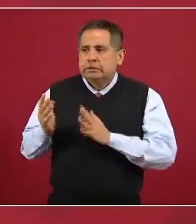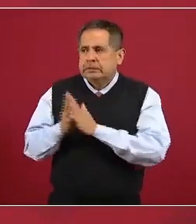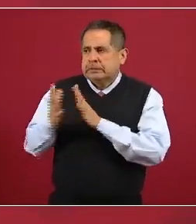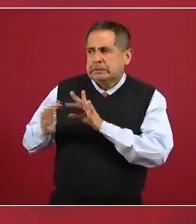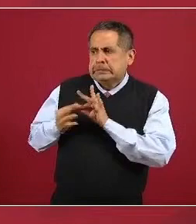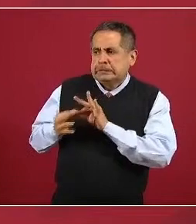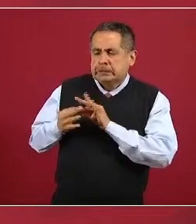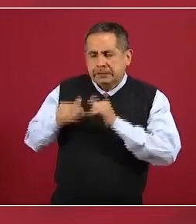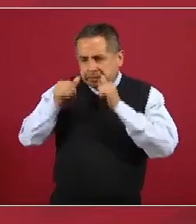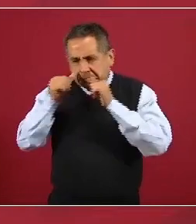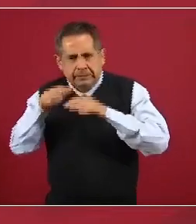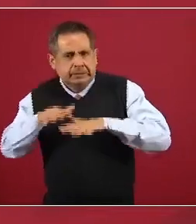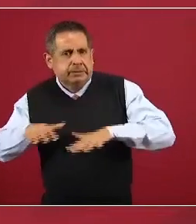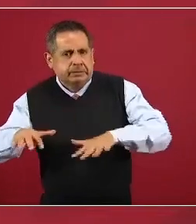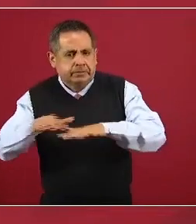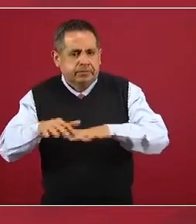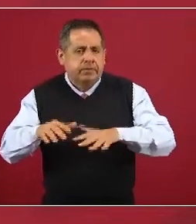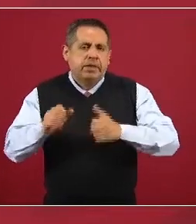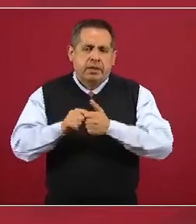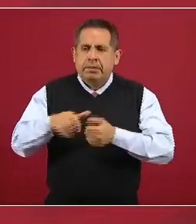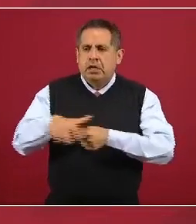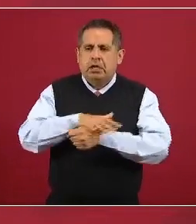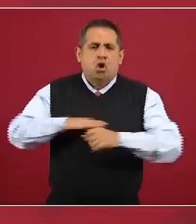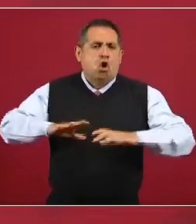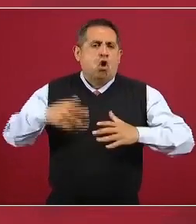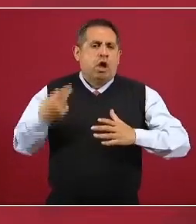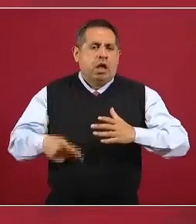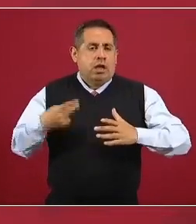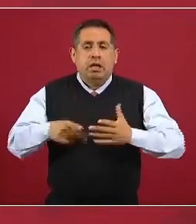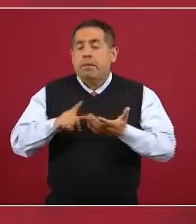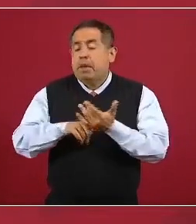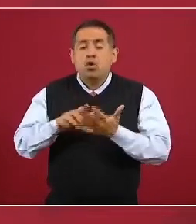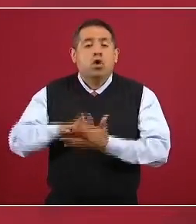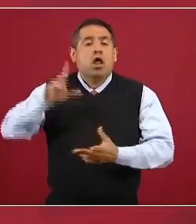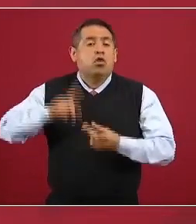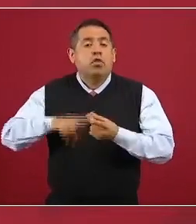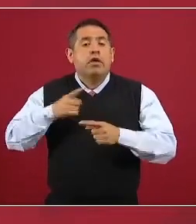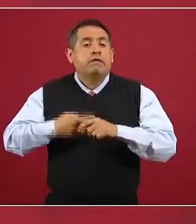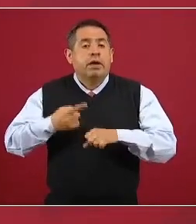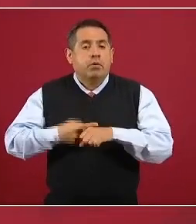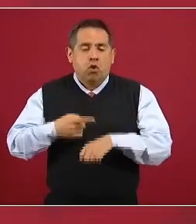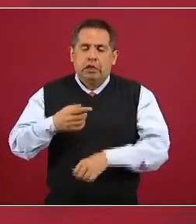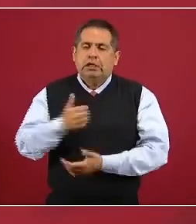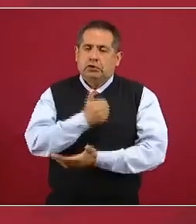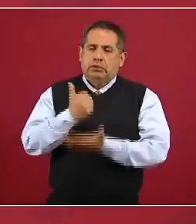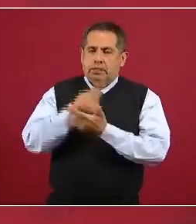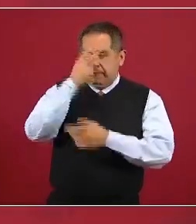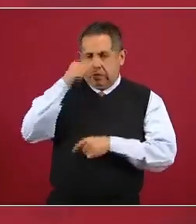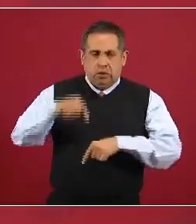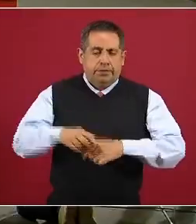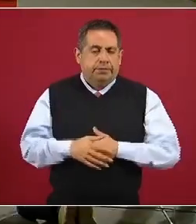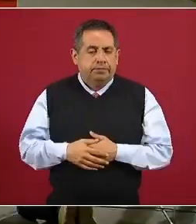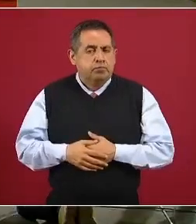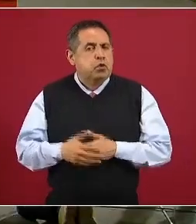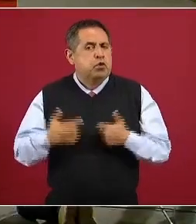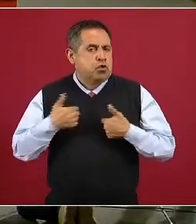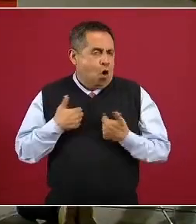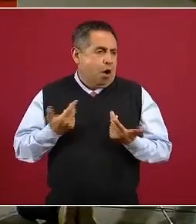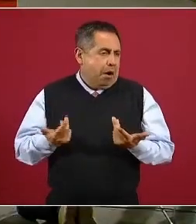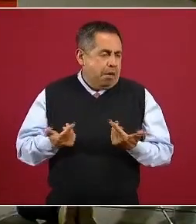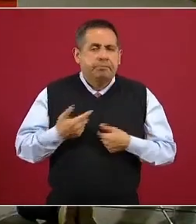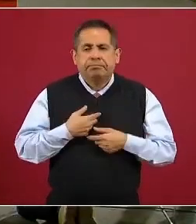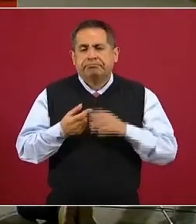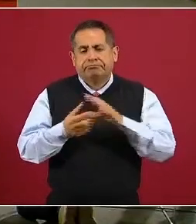muy importante, y lógicamente con el área local, que en este caso fue en su mayoría la Ciudad de México. Y bueno, yo me dedicaré a